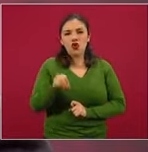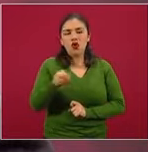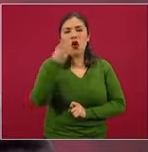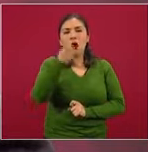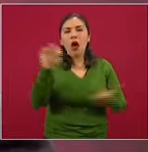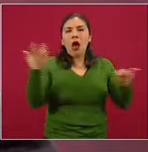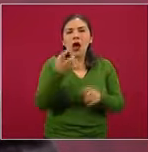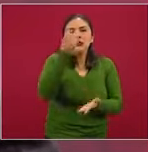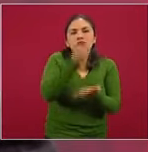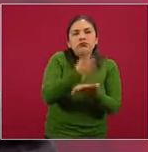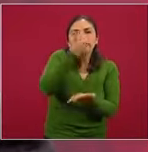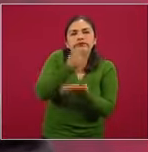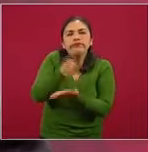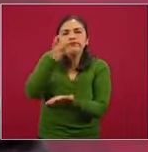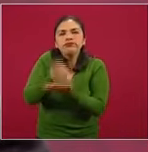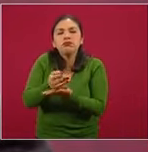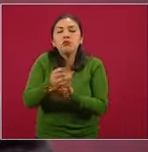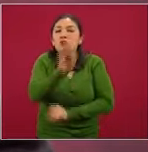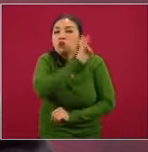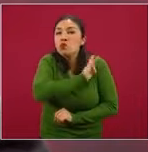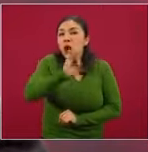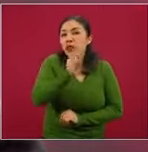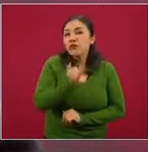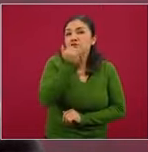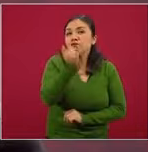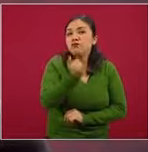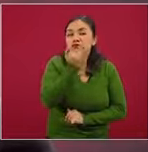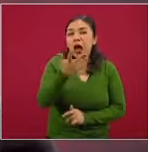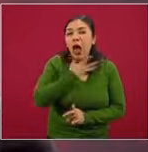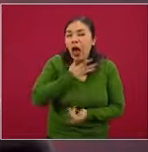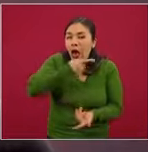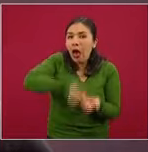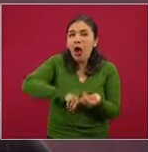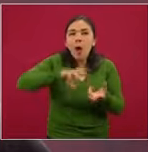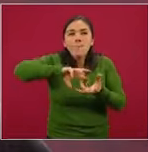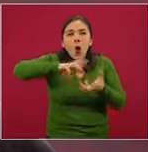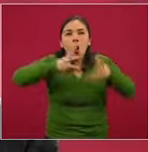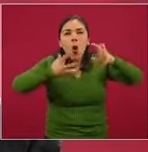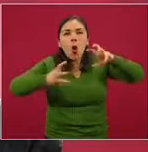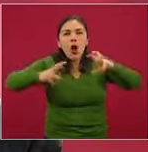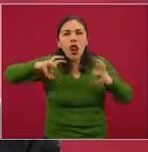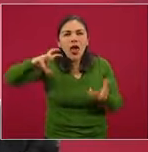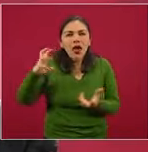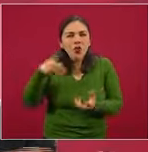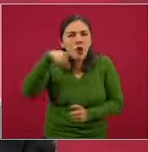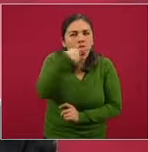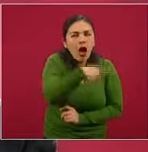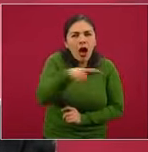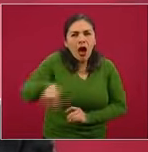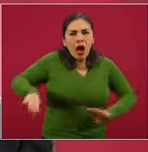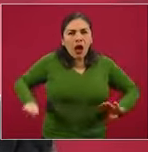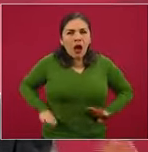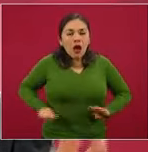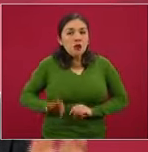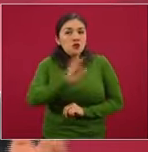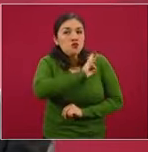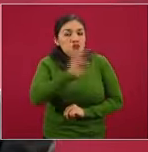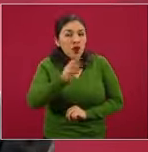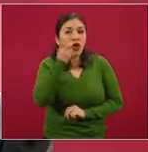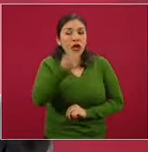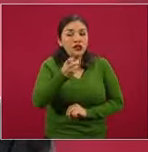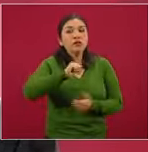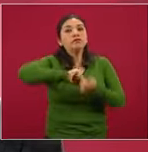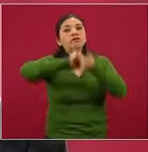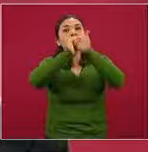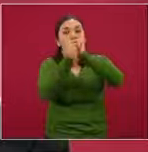están identificando posibles moléculas, posibles sustancias que pudieran